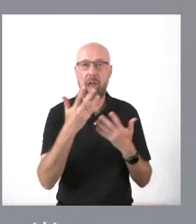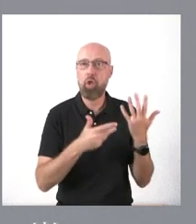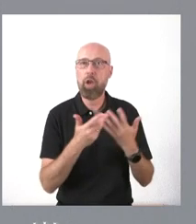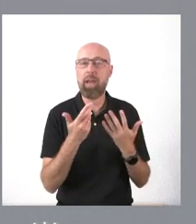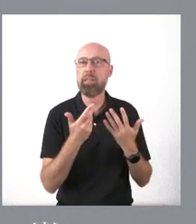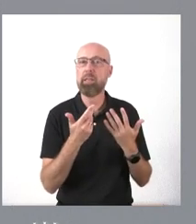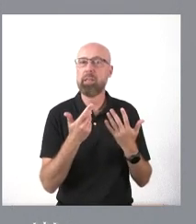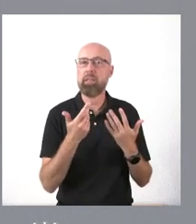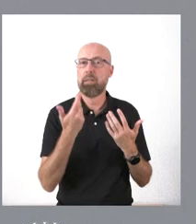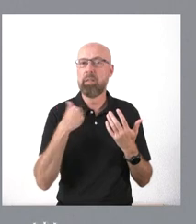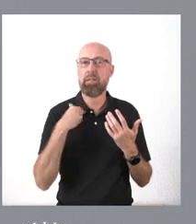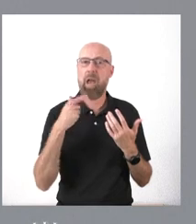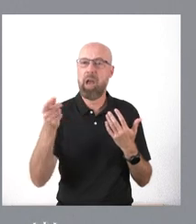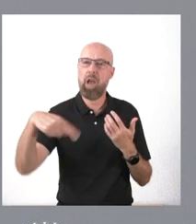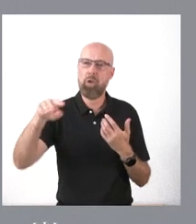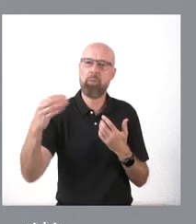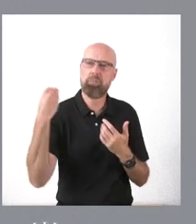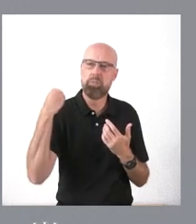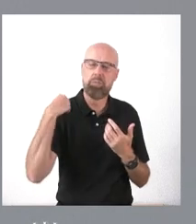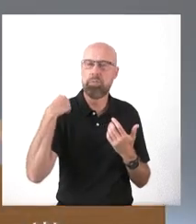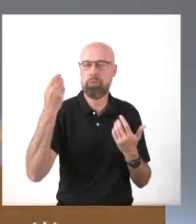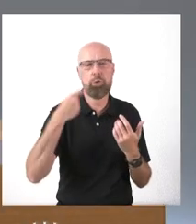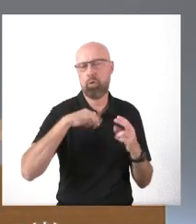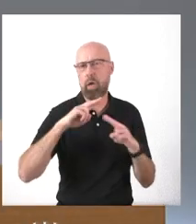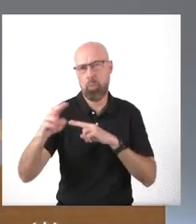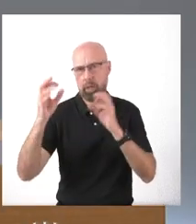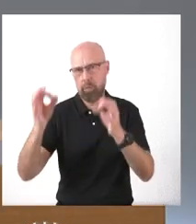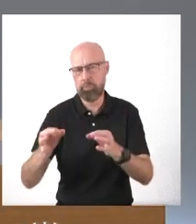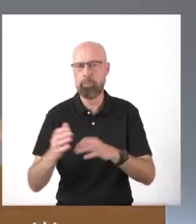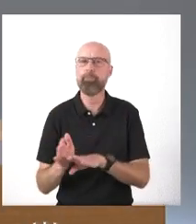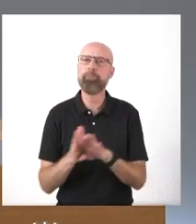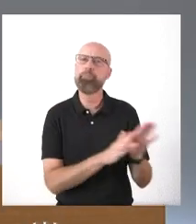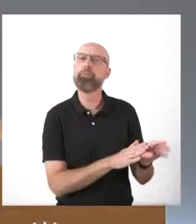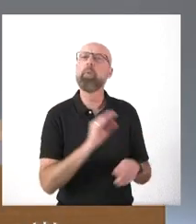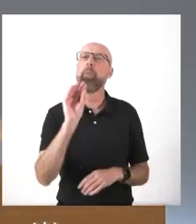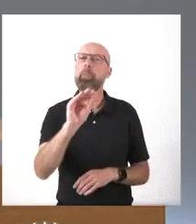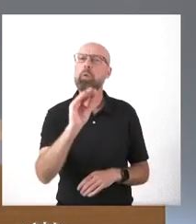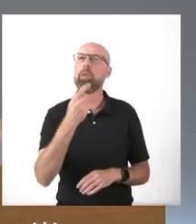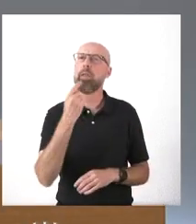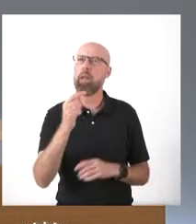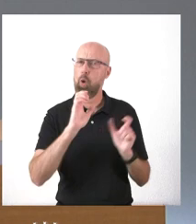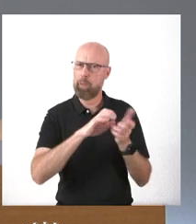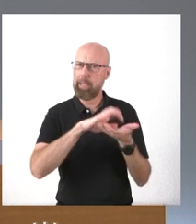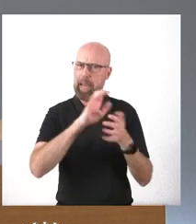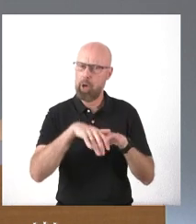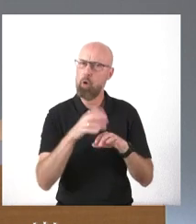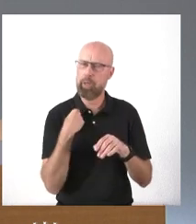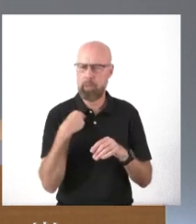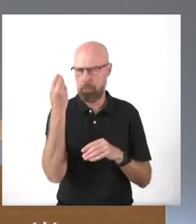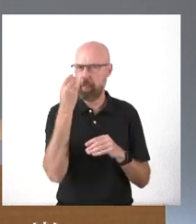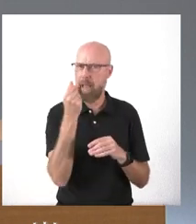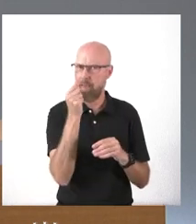de las organizaciones agrarias en la jornada de hoy Hola qué tal Buenos días la junta Entonces sí que se plantea ayudas directas fondos específicos